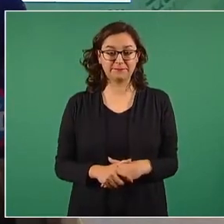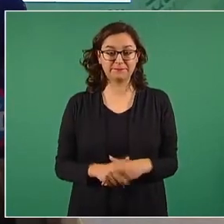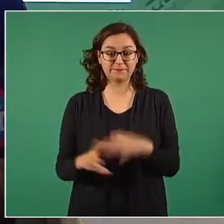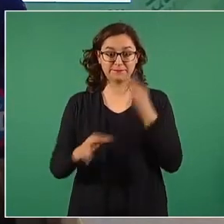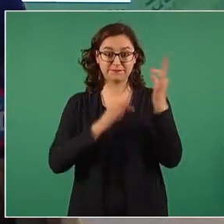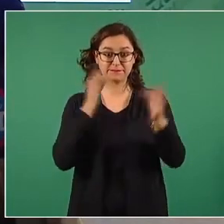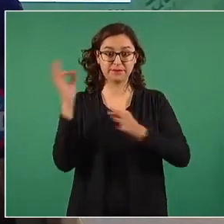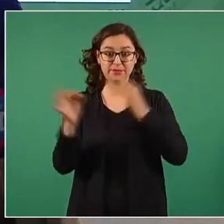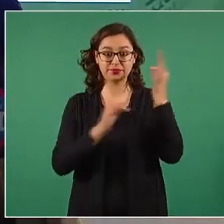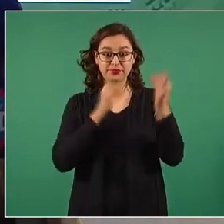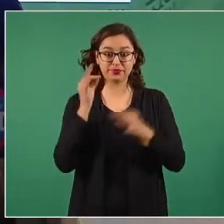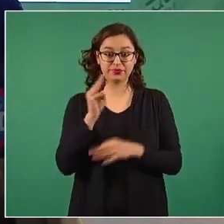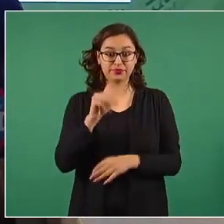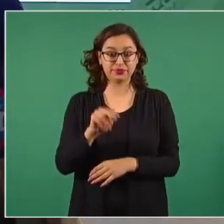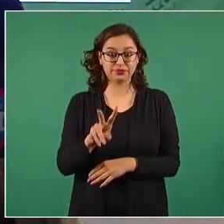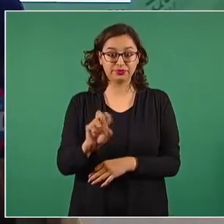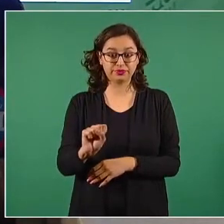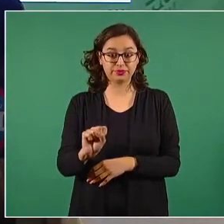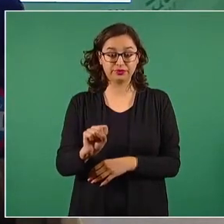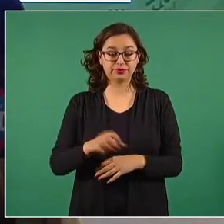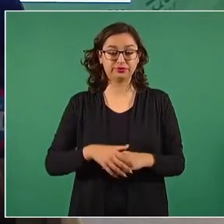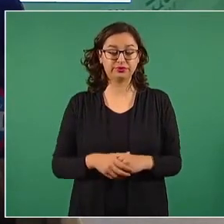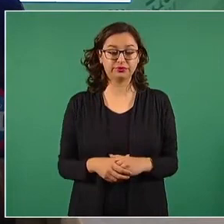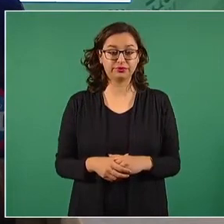Noticias, MBS,